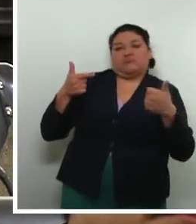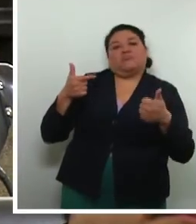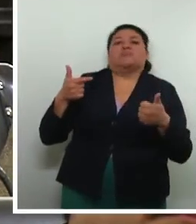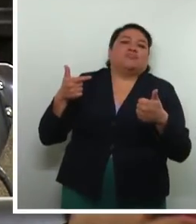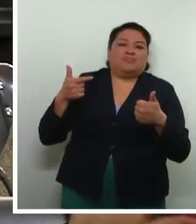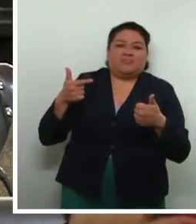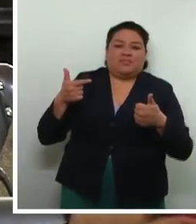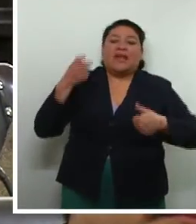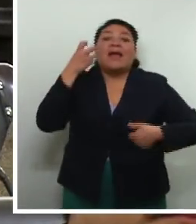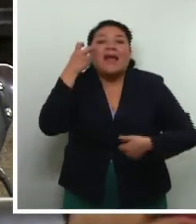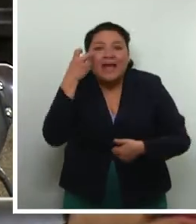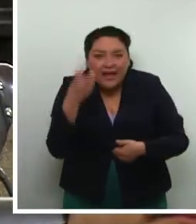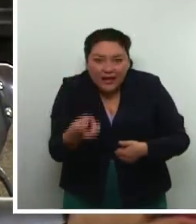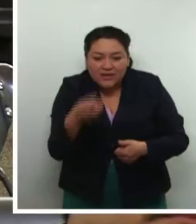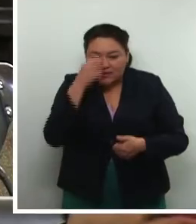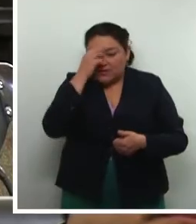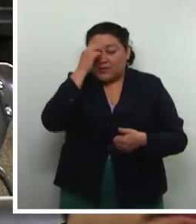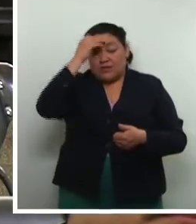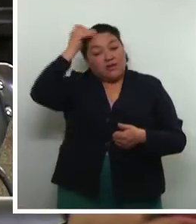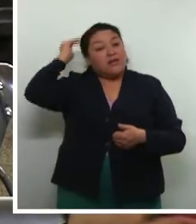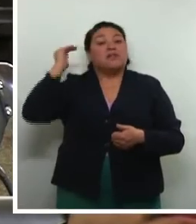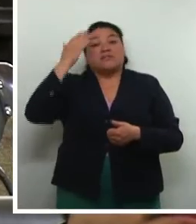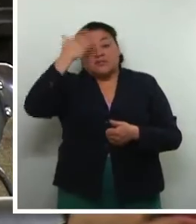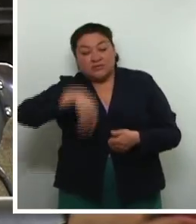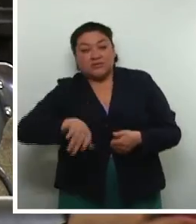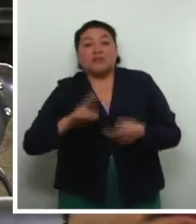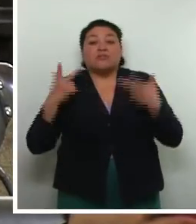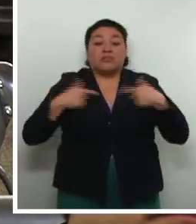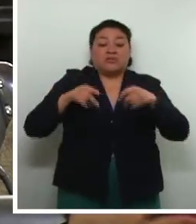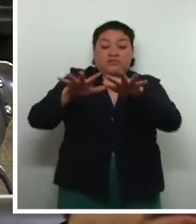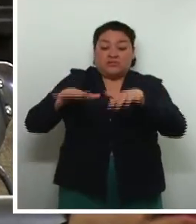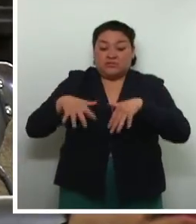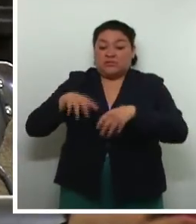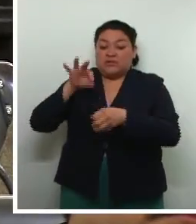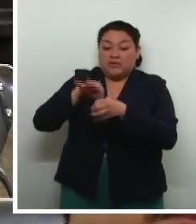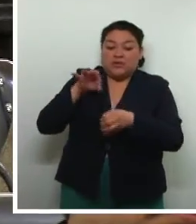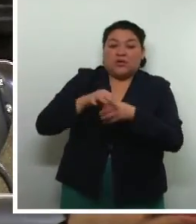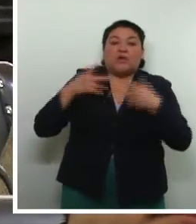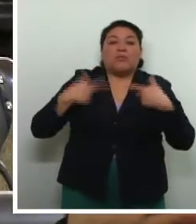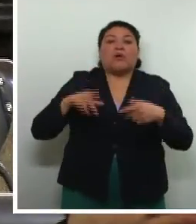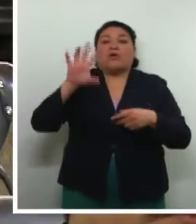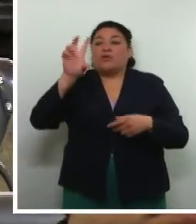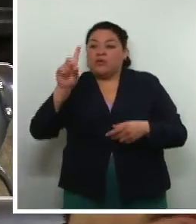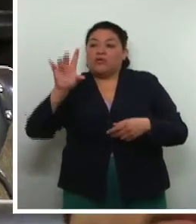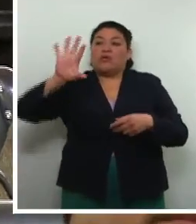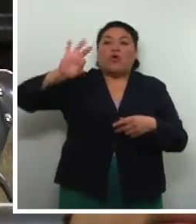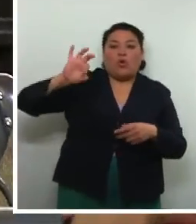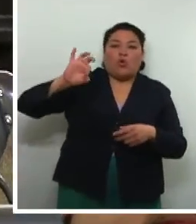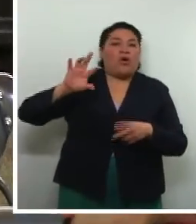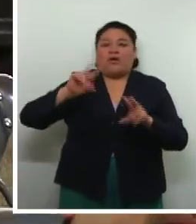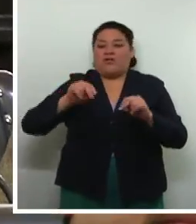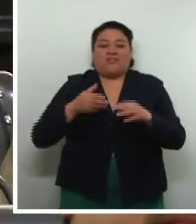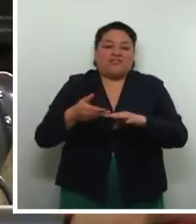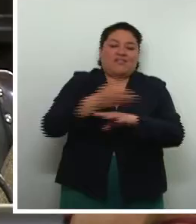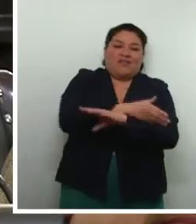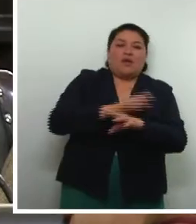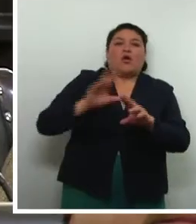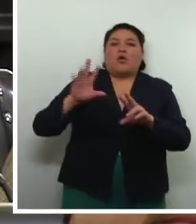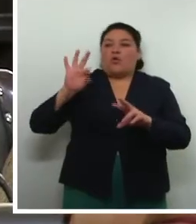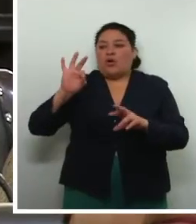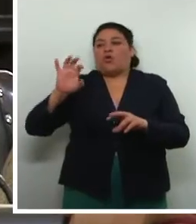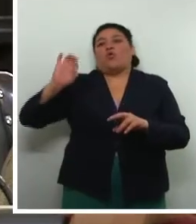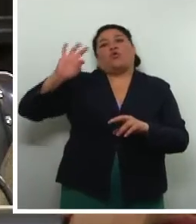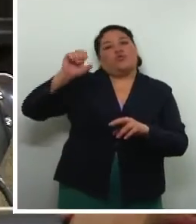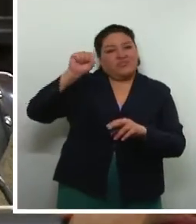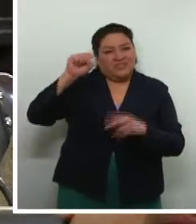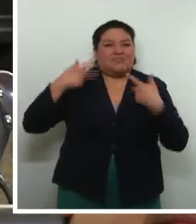suficiente para decir que eso puede estar por encima de la votación de 30 o 40 votos que se requieren, o 46 o 60 para construir